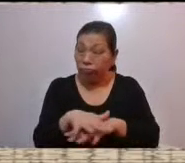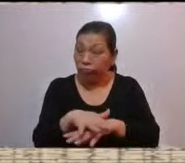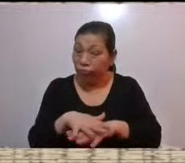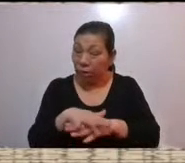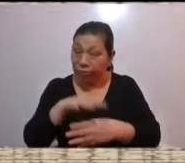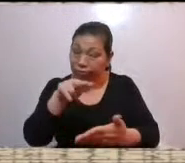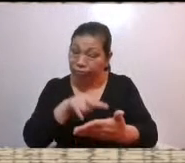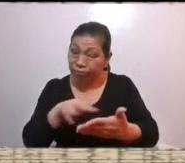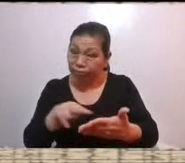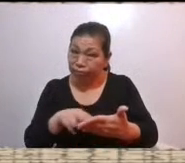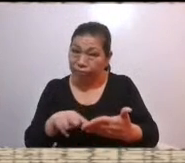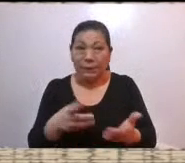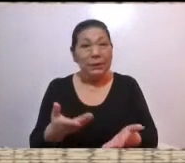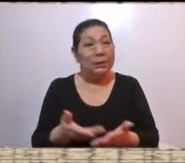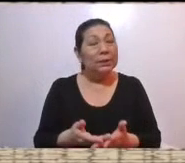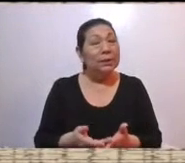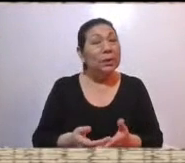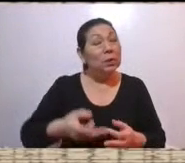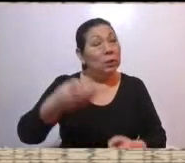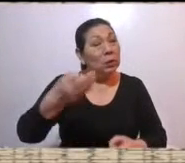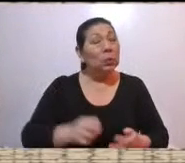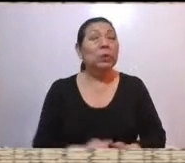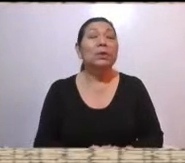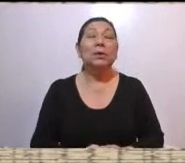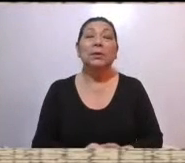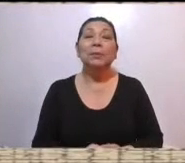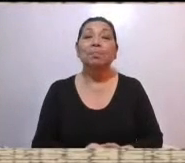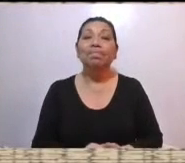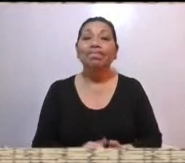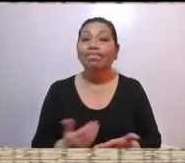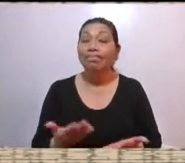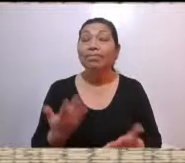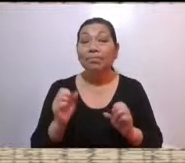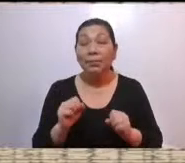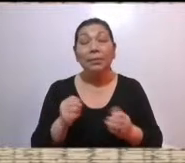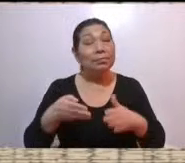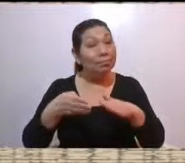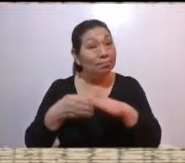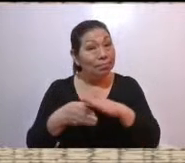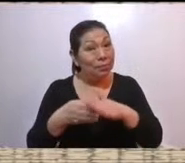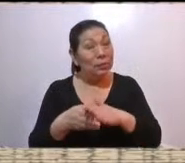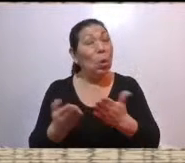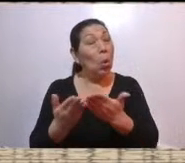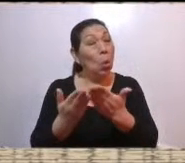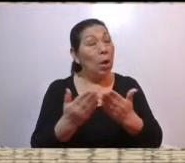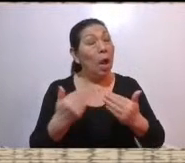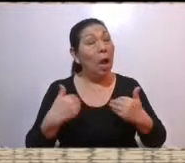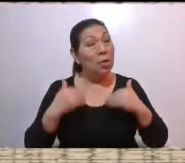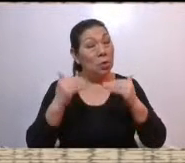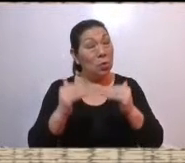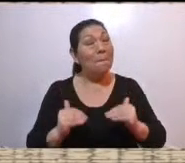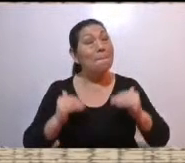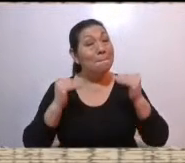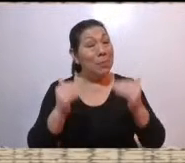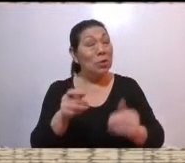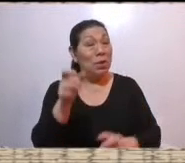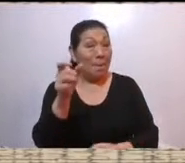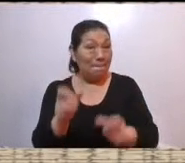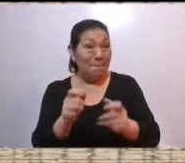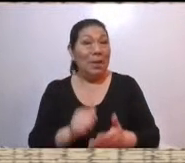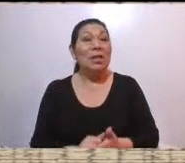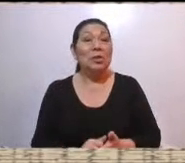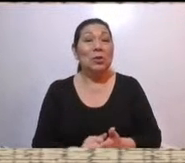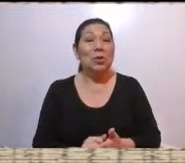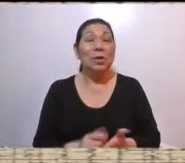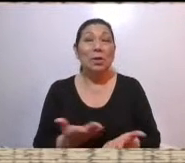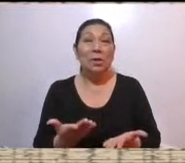los autos revisados, y esto aparece también en la misma sentencia, para poder acceder a un colegio para mayores de edad,